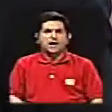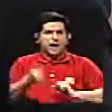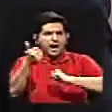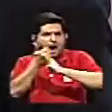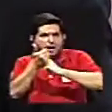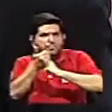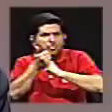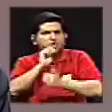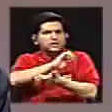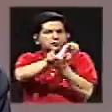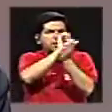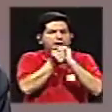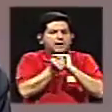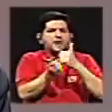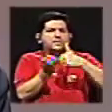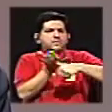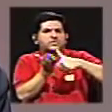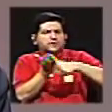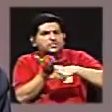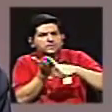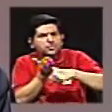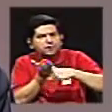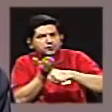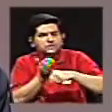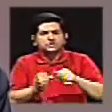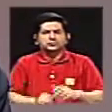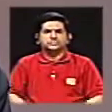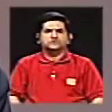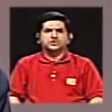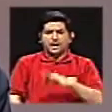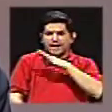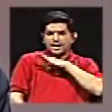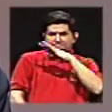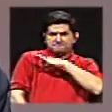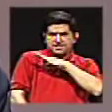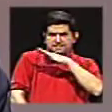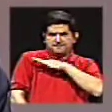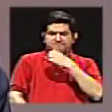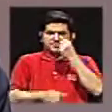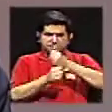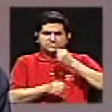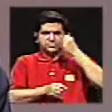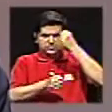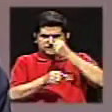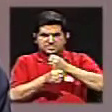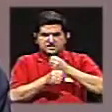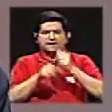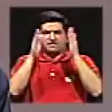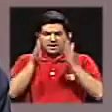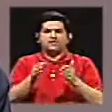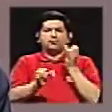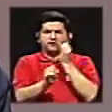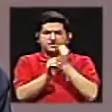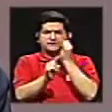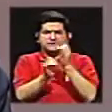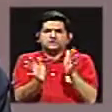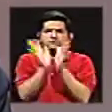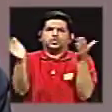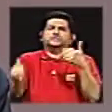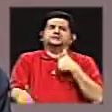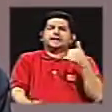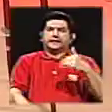respaldo y votos por beneficios laborales e instituciones públicas.